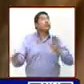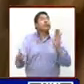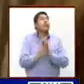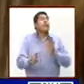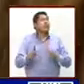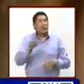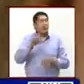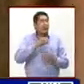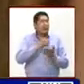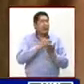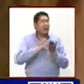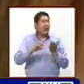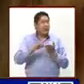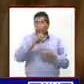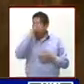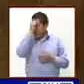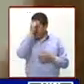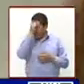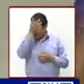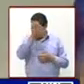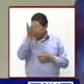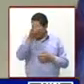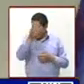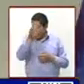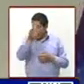su parte más